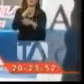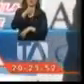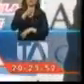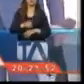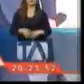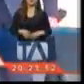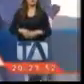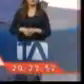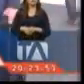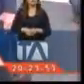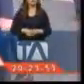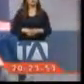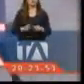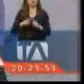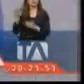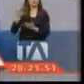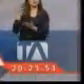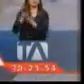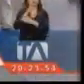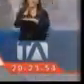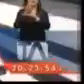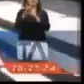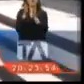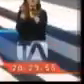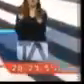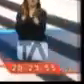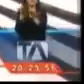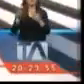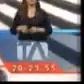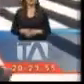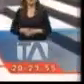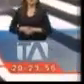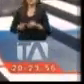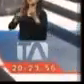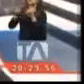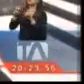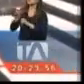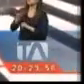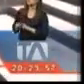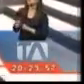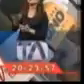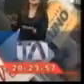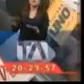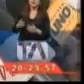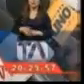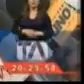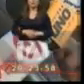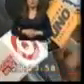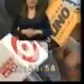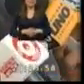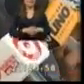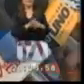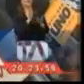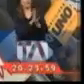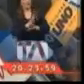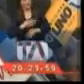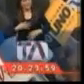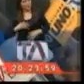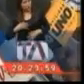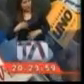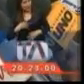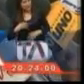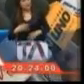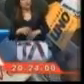Comercio. Los primeros en llegar fueron los directivos del diario, quienes no quisieron dar detalles de su versión. Esto es una declaración